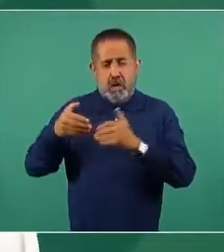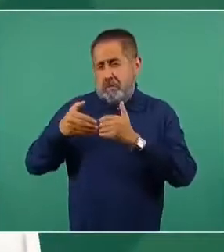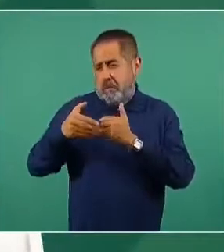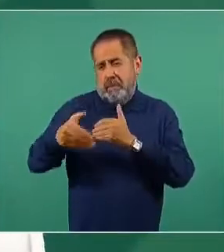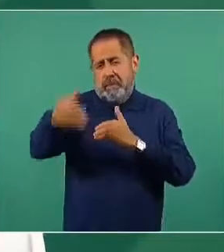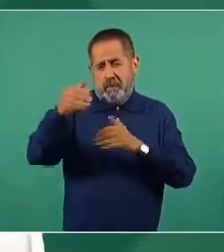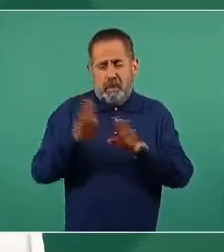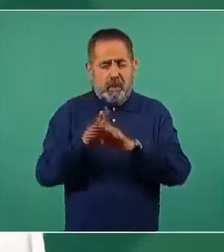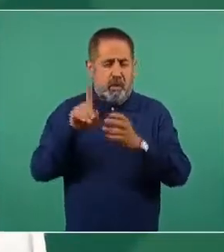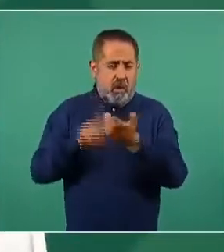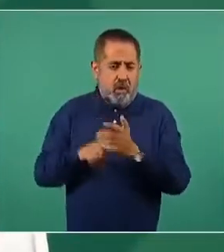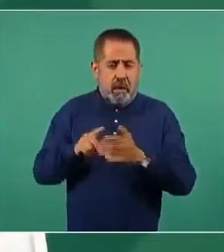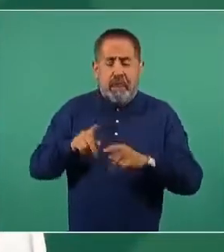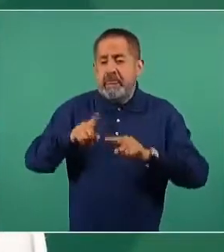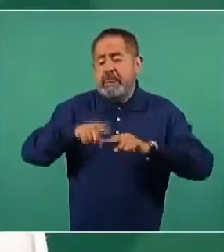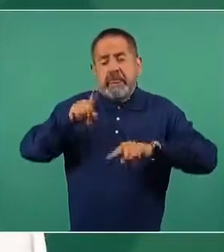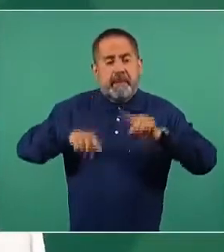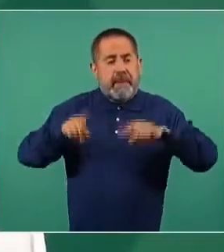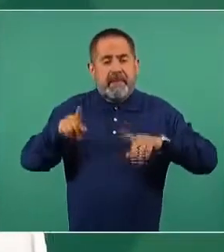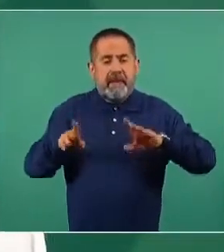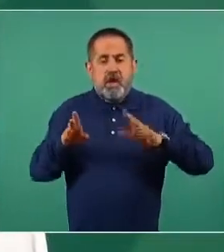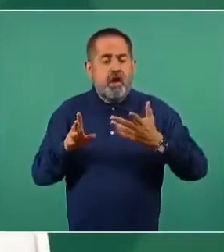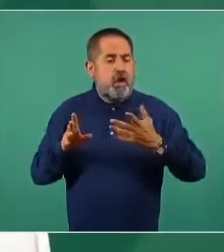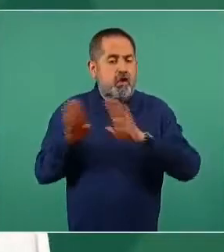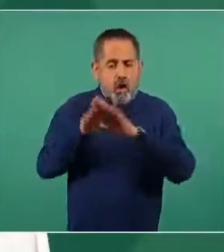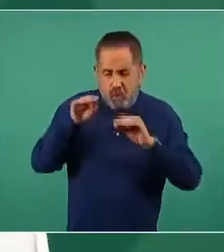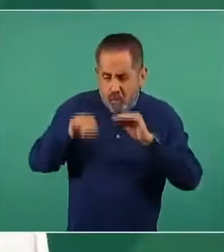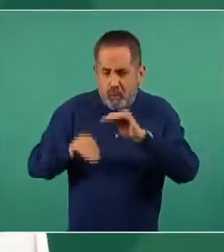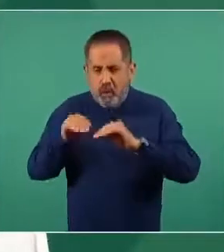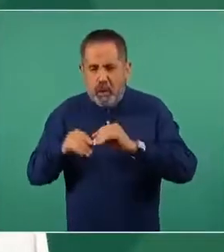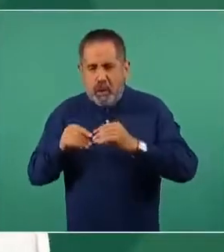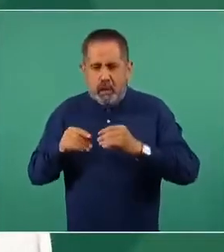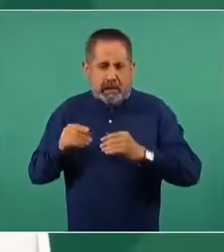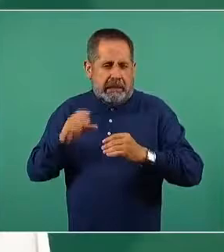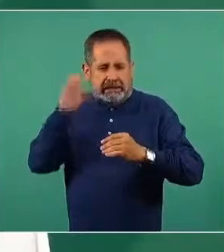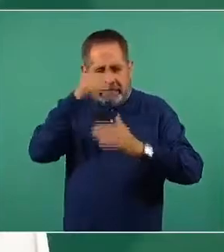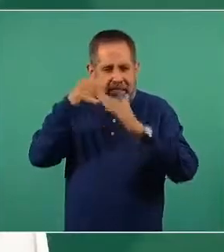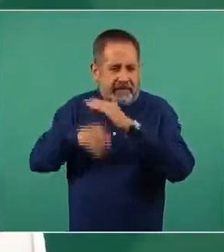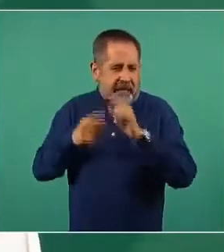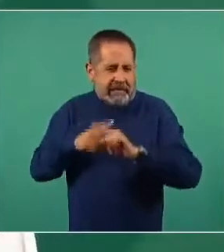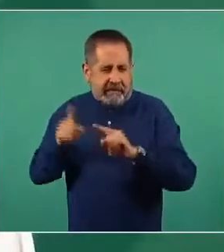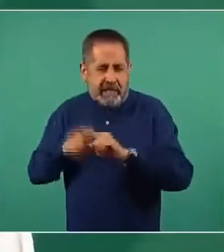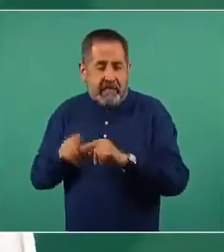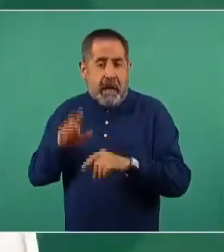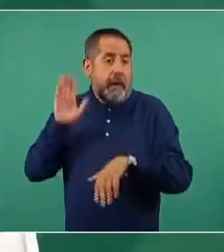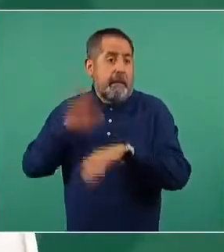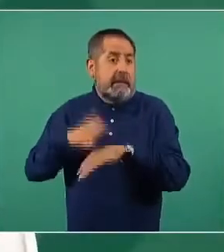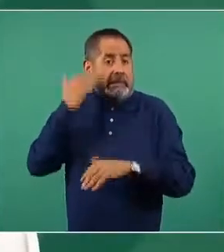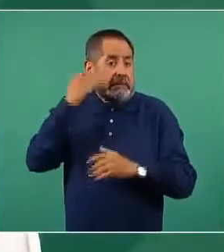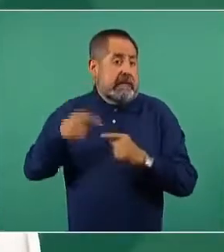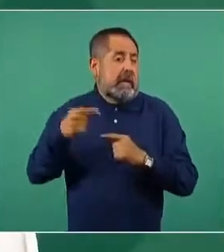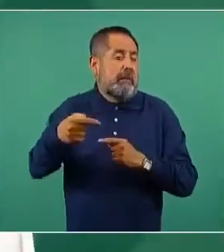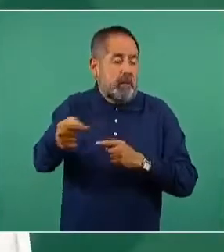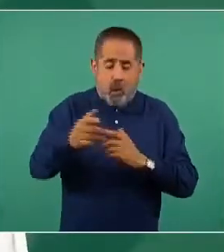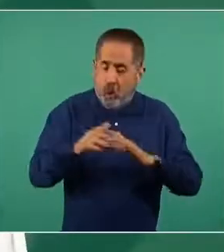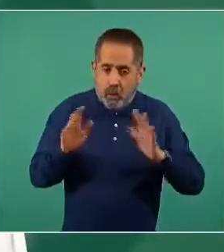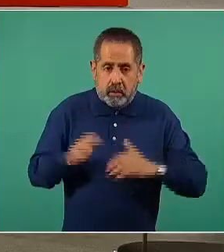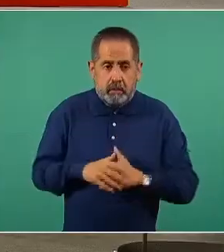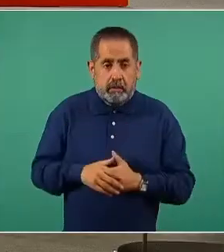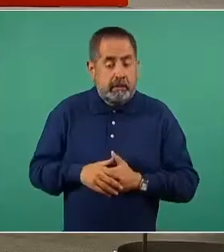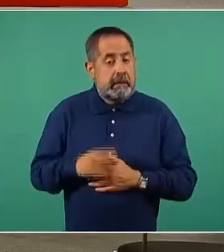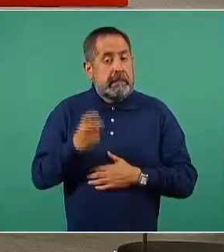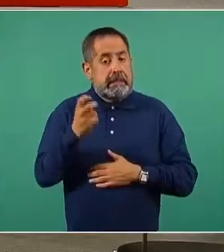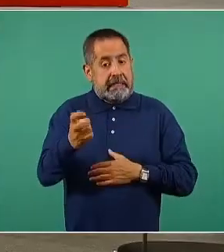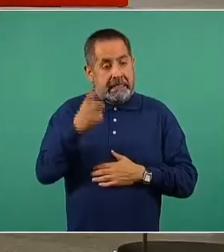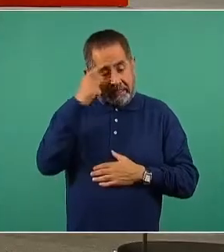algunos casos, dependiendo cuál es el diseño y las preguntas científicas, pueden incluso tener más tiempo.